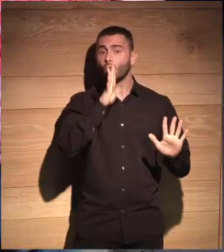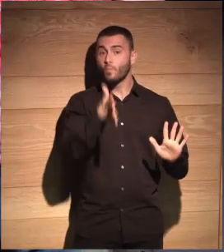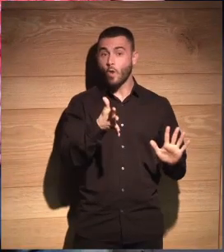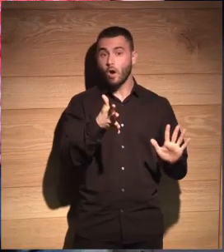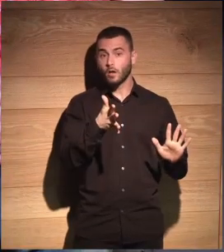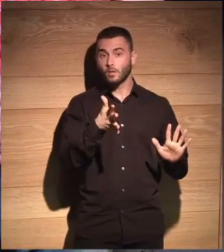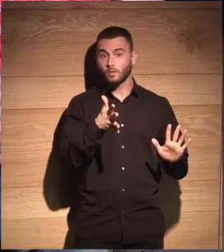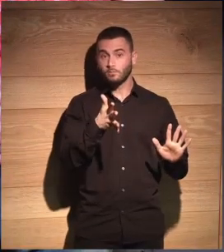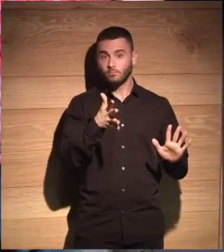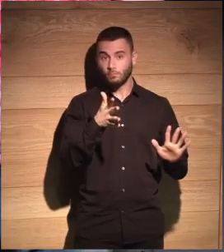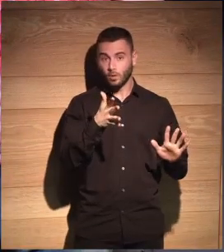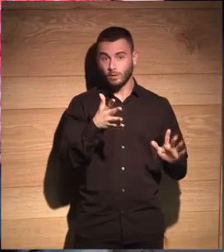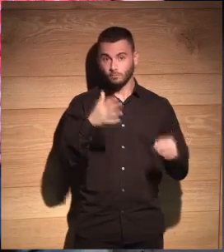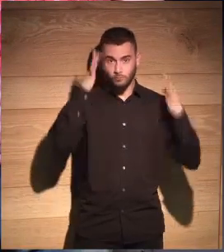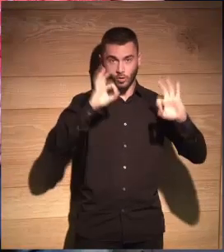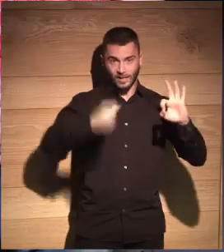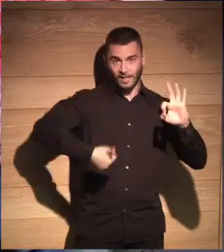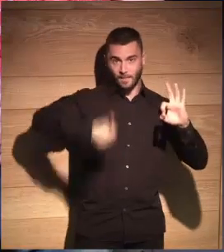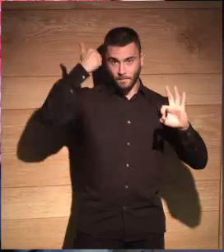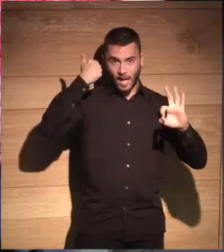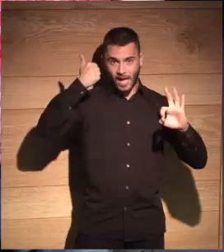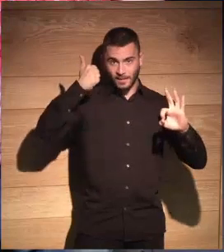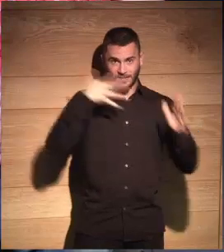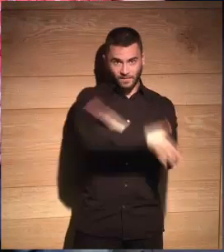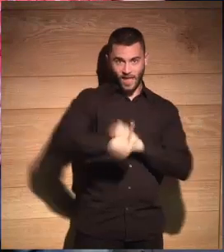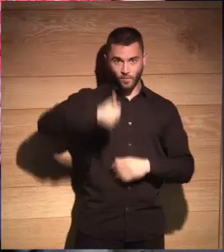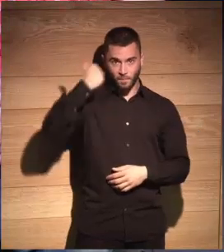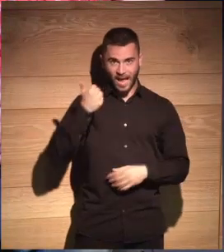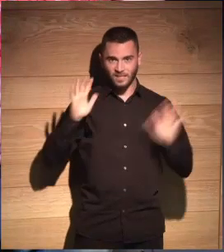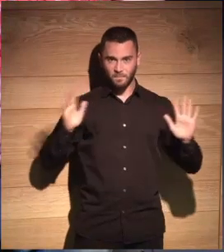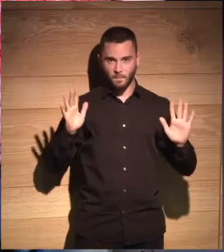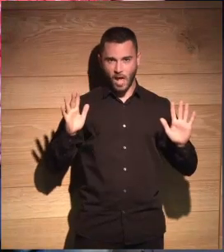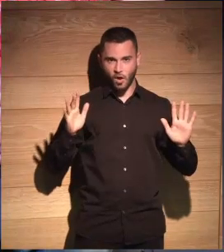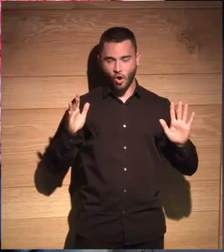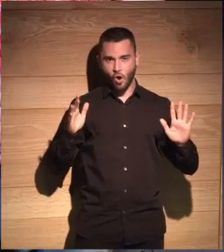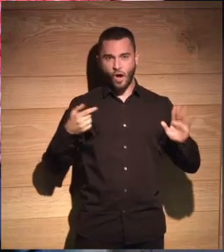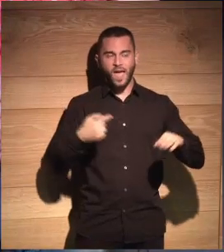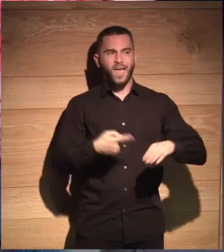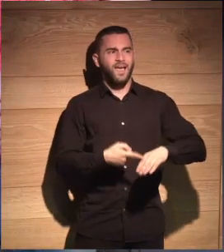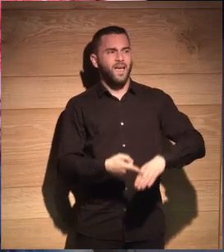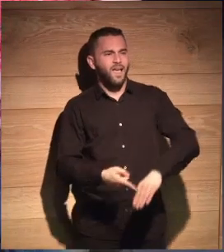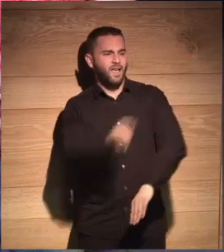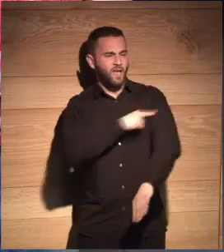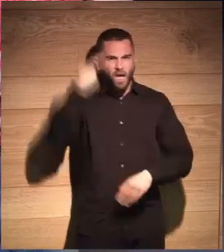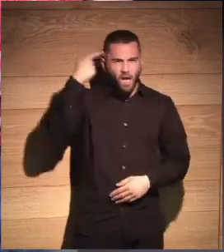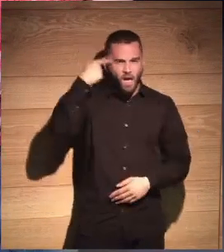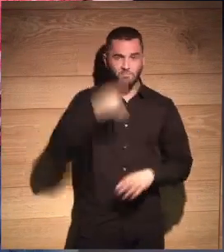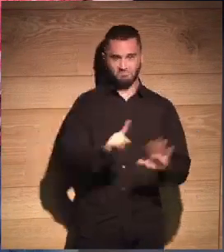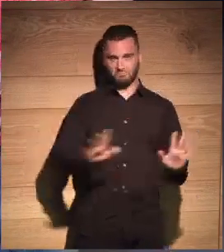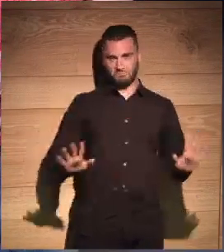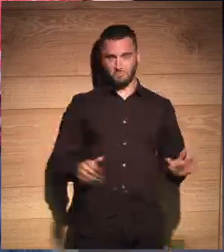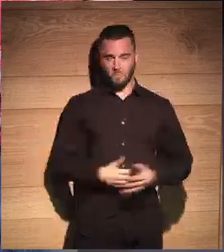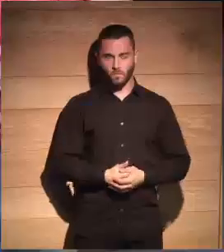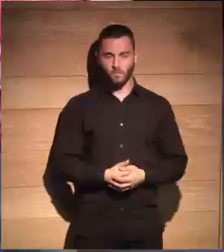es algo que le da empaque y le da sentido a las tramas, pero sin llegar al extremo de lo maniático, ¿no?